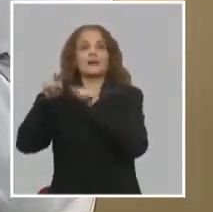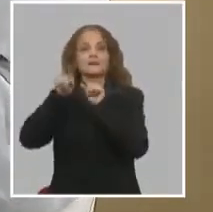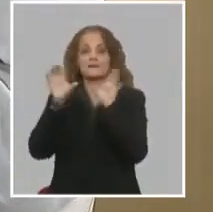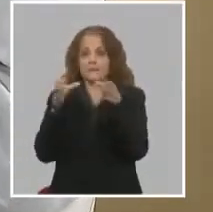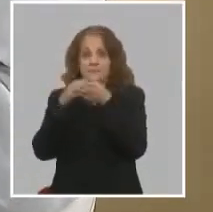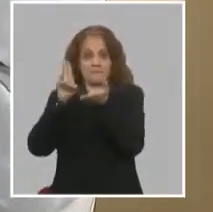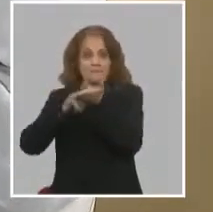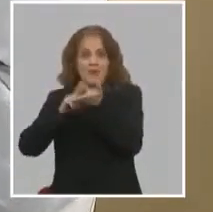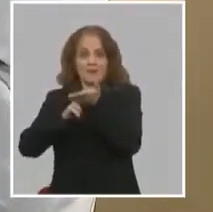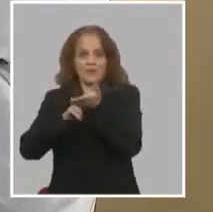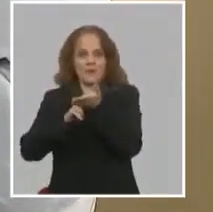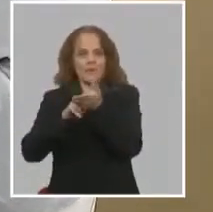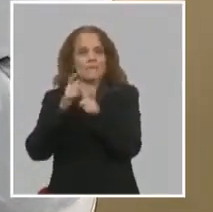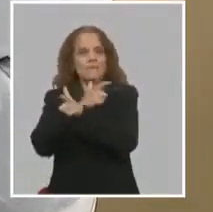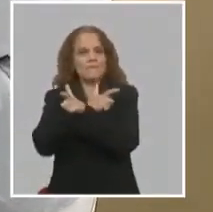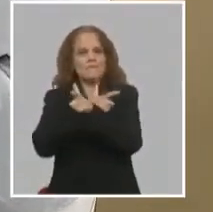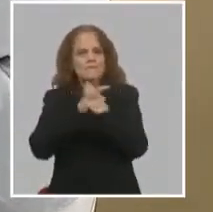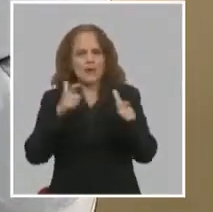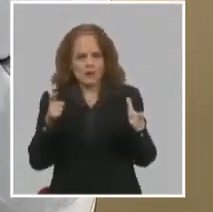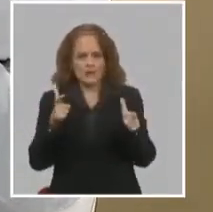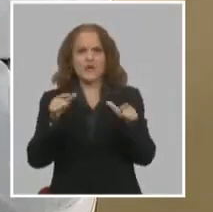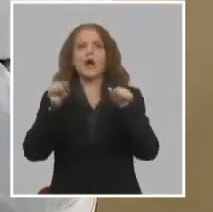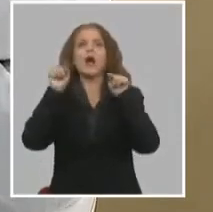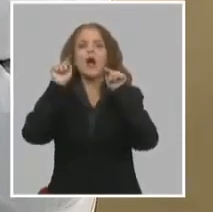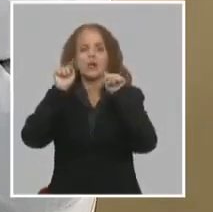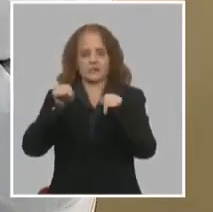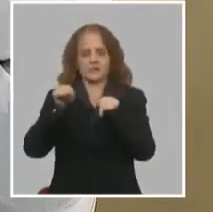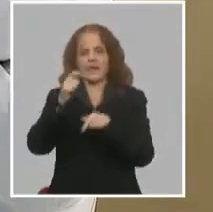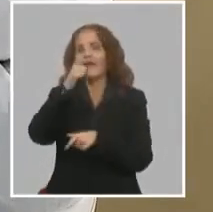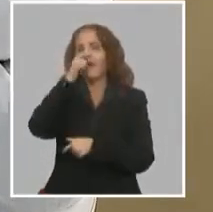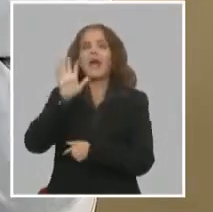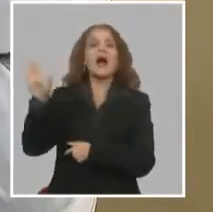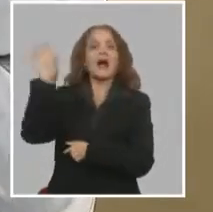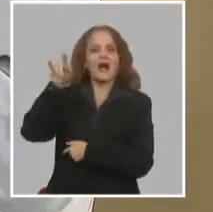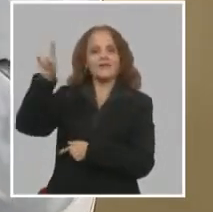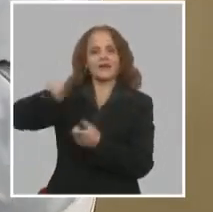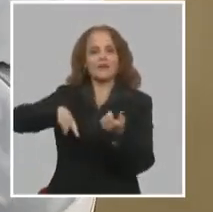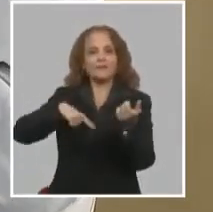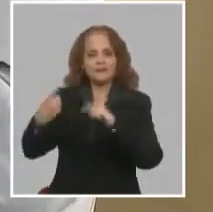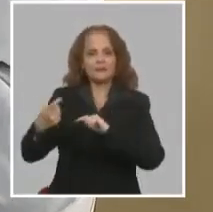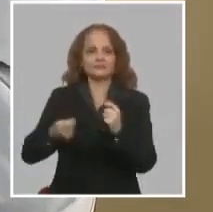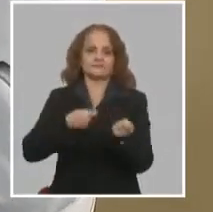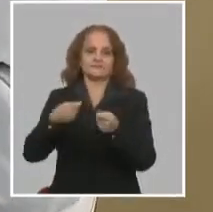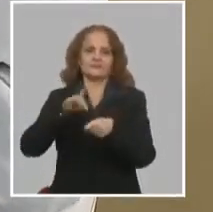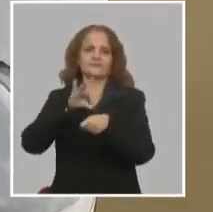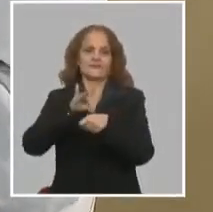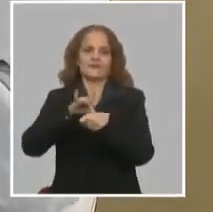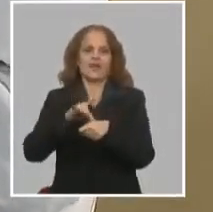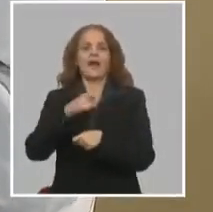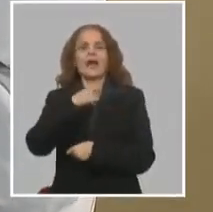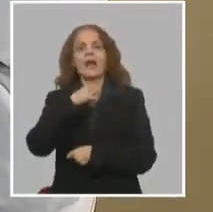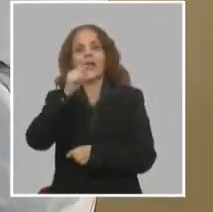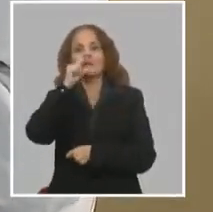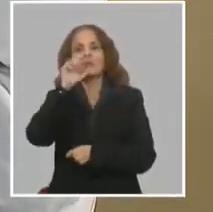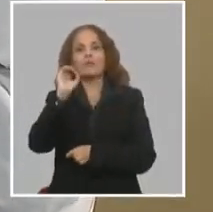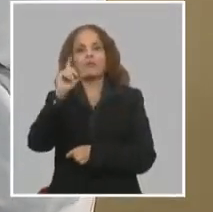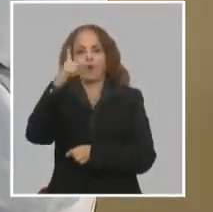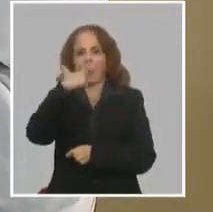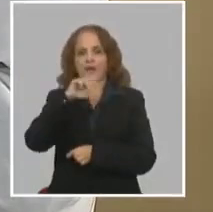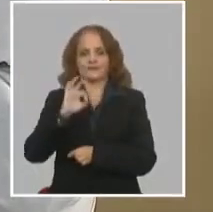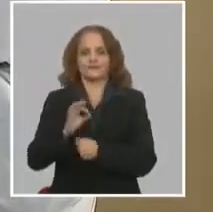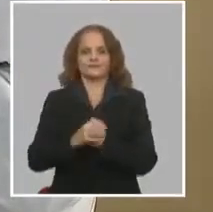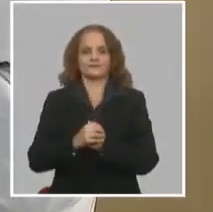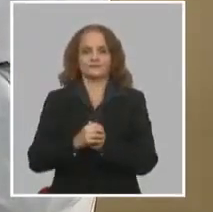constituyeron fueron muchos de los que habían estado en la lucha contra el ébola, que tuvieron aquella experiencia, que tuvieron esa experiencia. El mundo